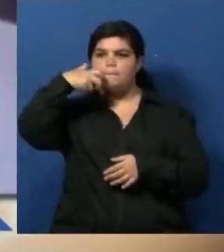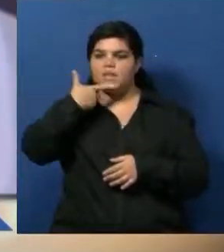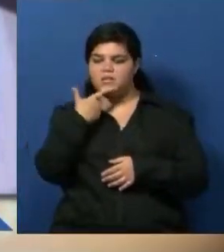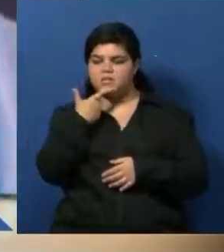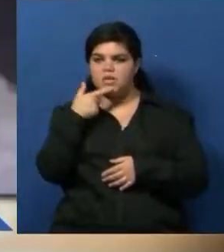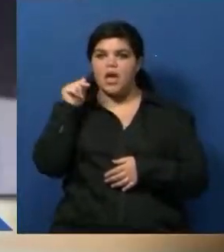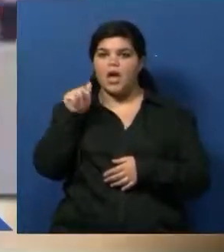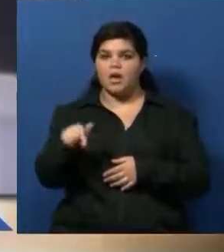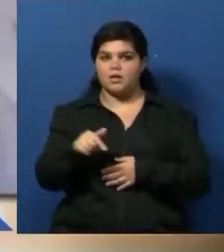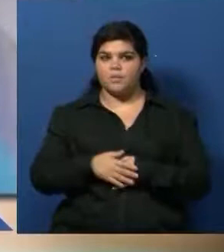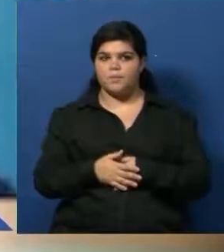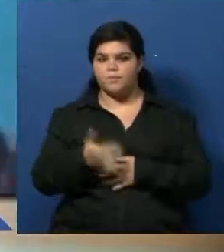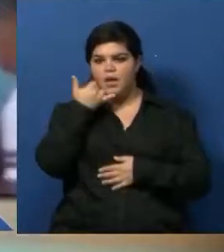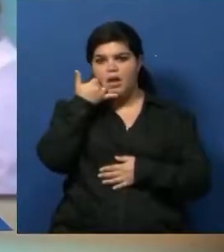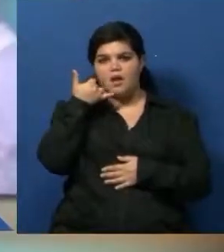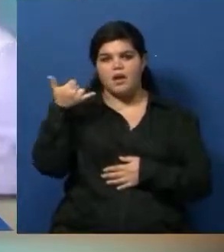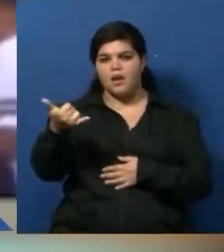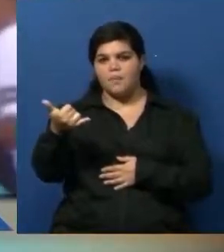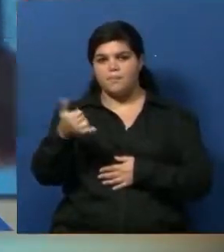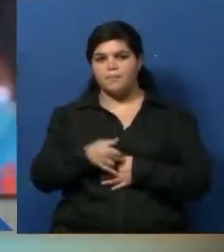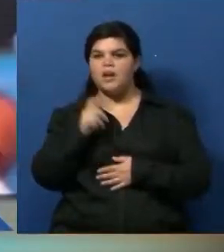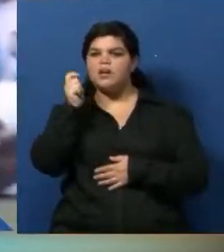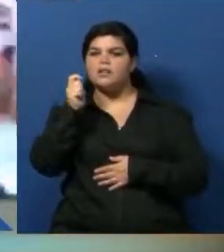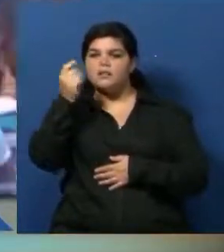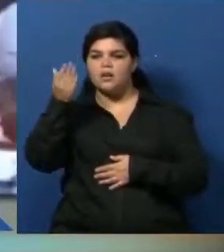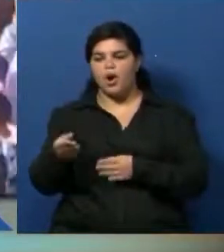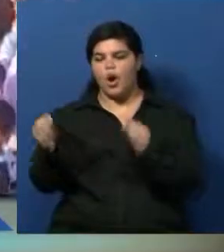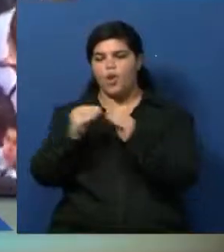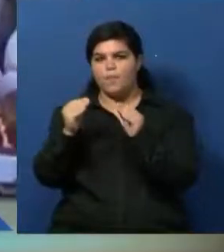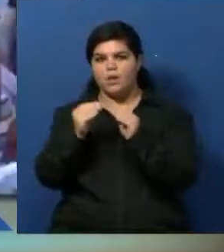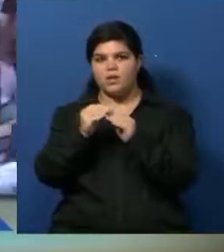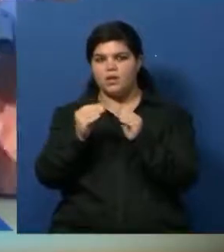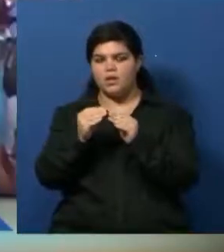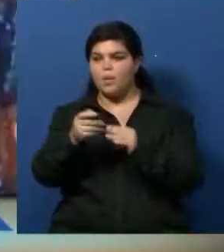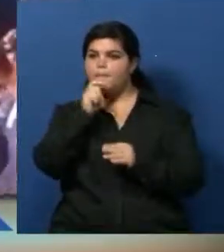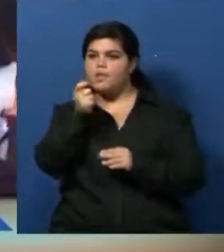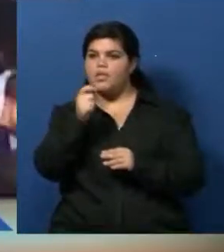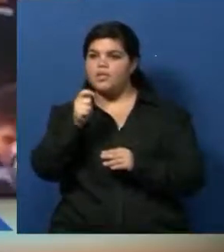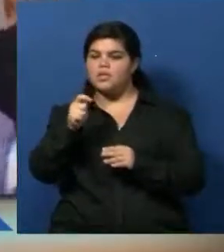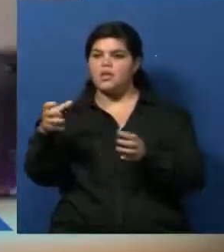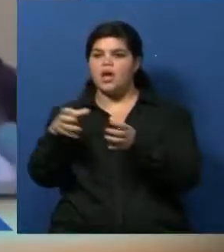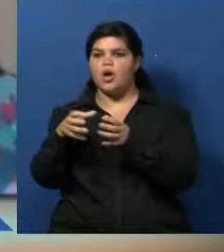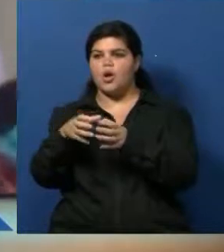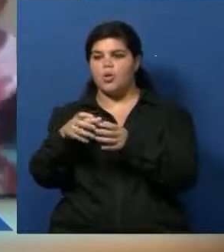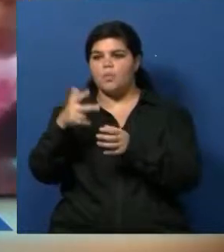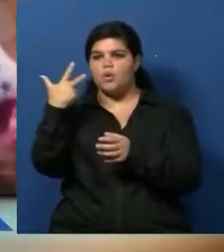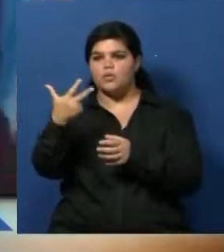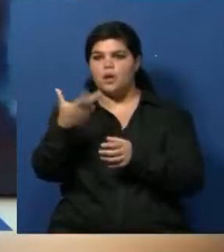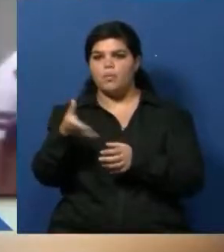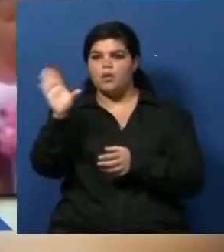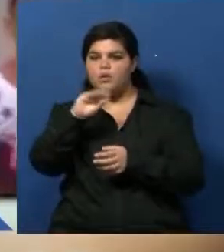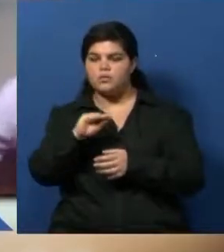mismo que hemos hecho una comunicación telefónica con un colega, periodista de Cadena 3, Juan Pablo Estela, que lo saludamos. Buenas noches, Juan